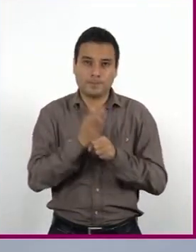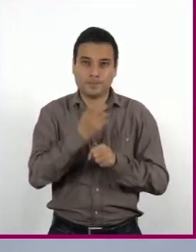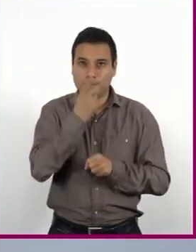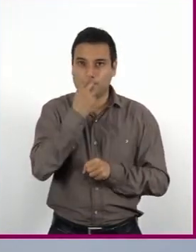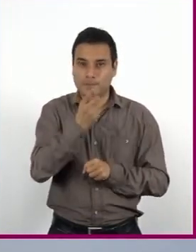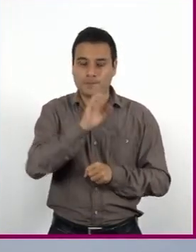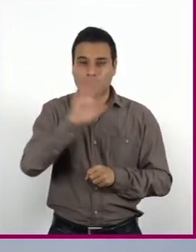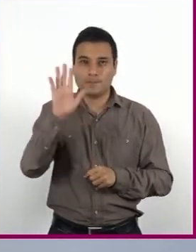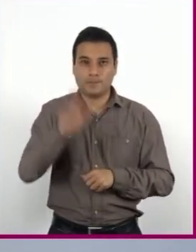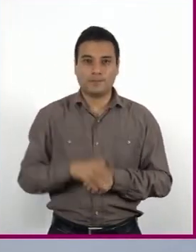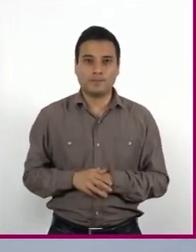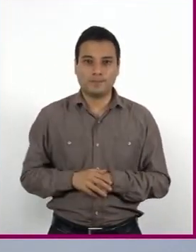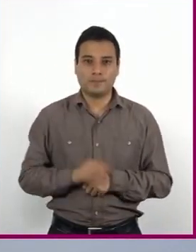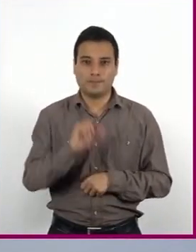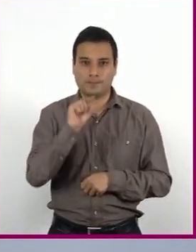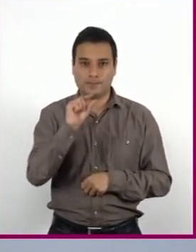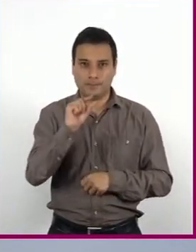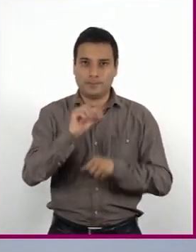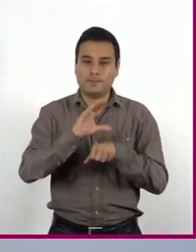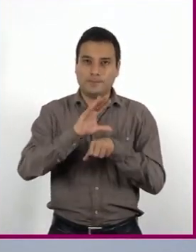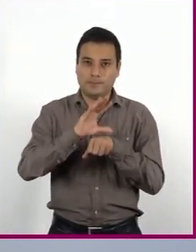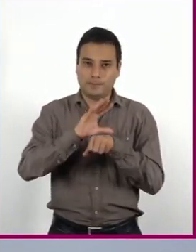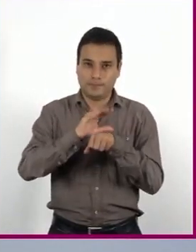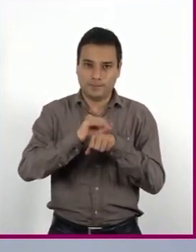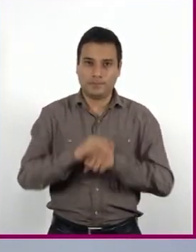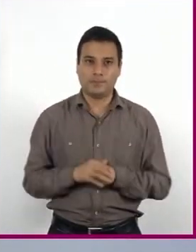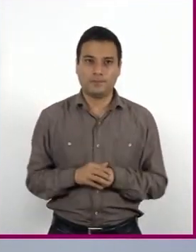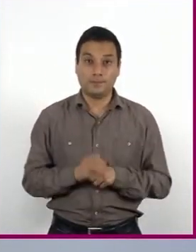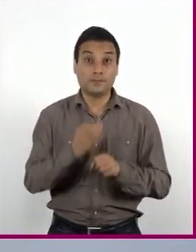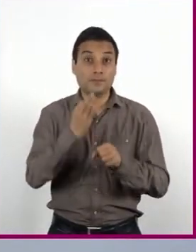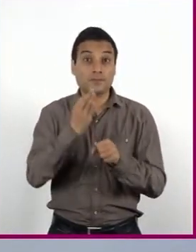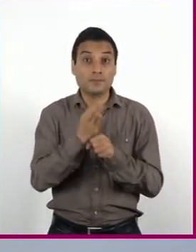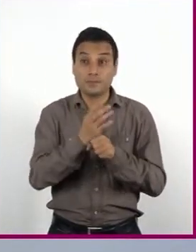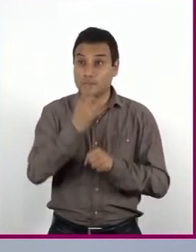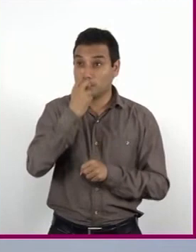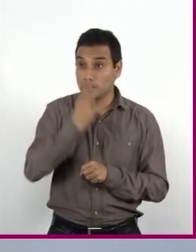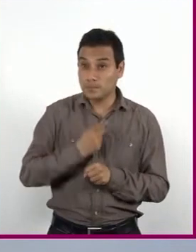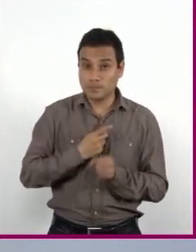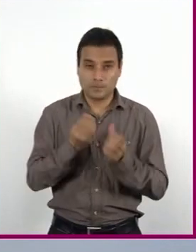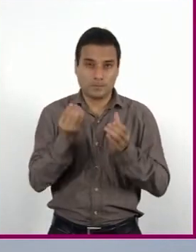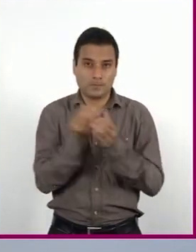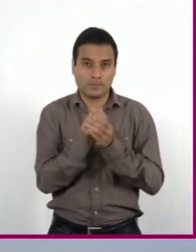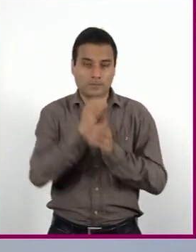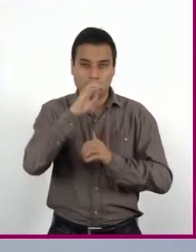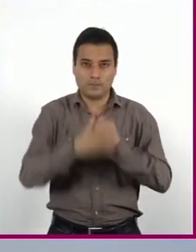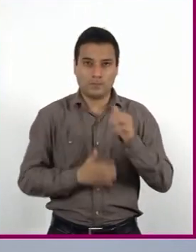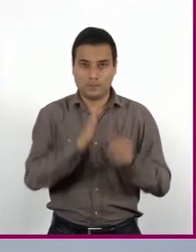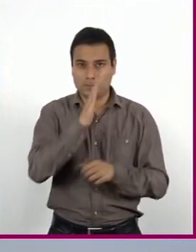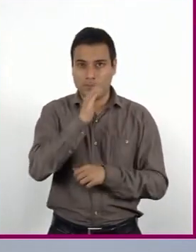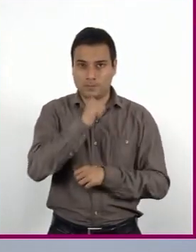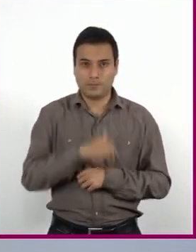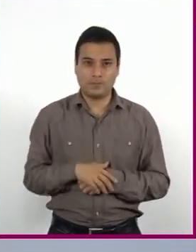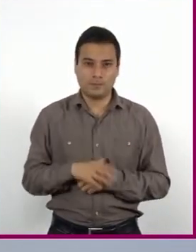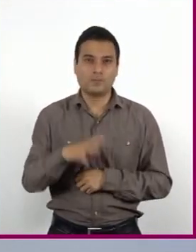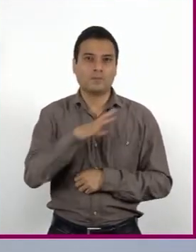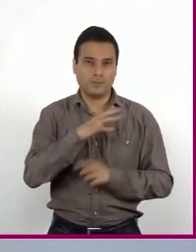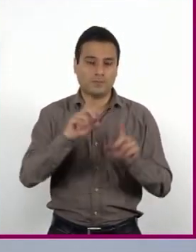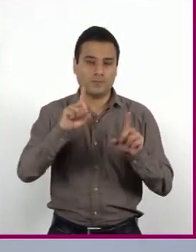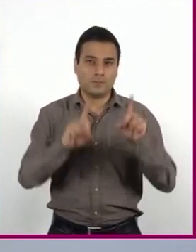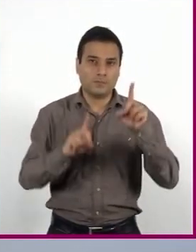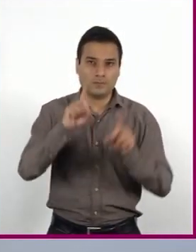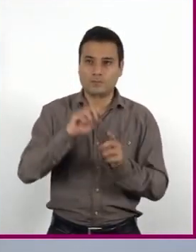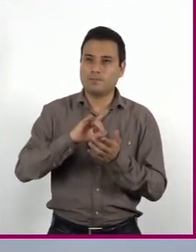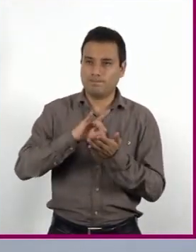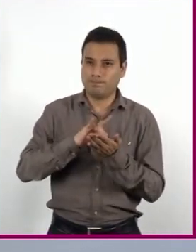despedirnos recomendándoles Permítanme, maestros. Me acaban de informar que la sesión no puede terminar porque todavía hay dudas. Claro,